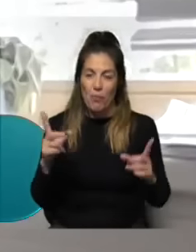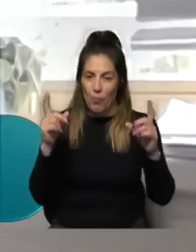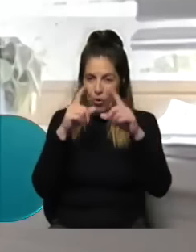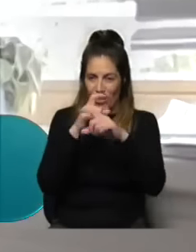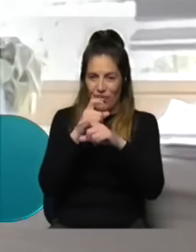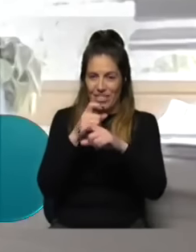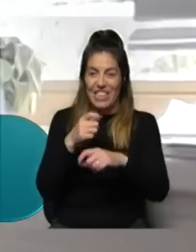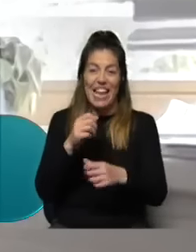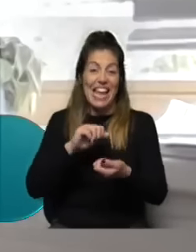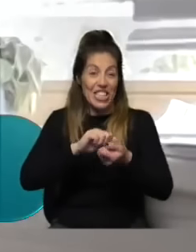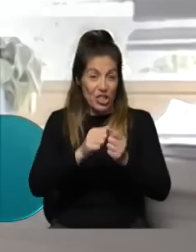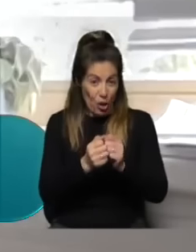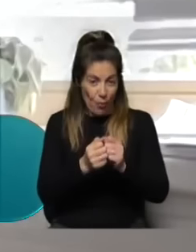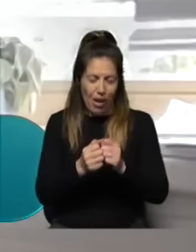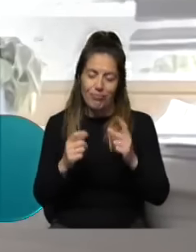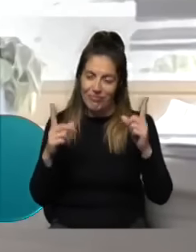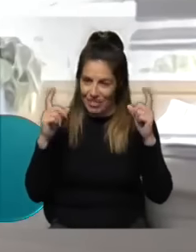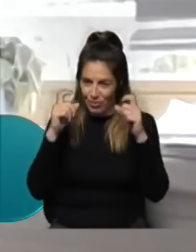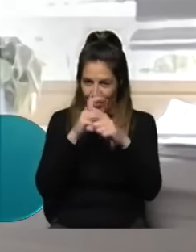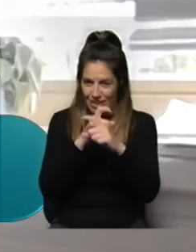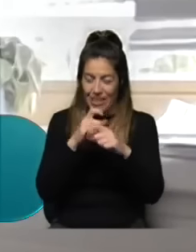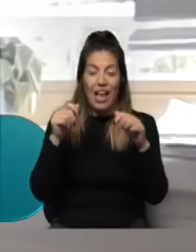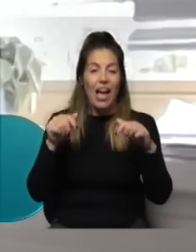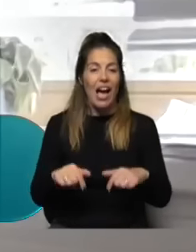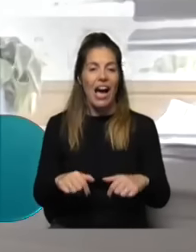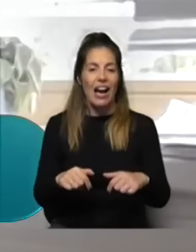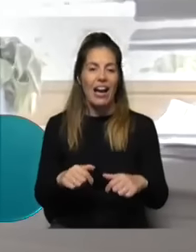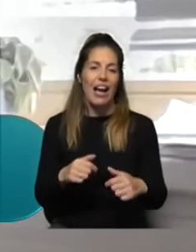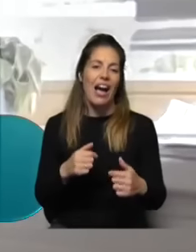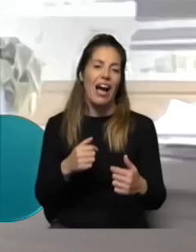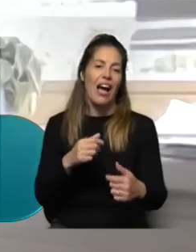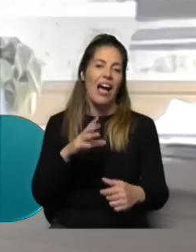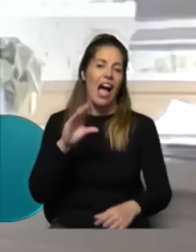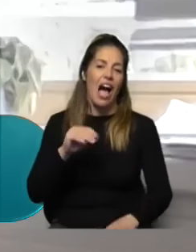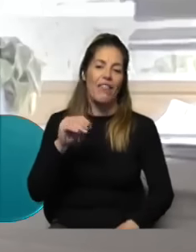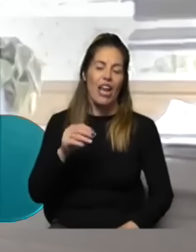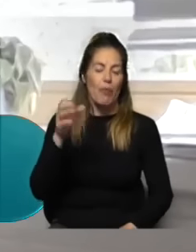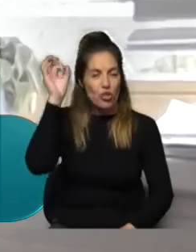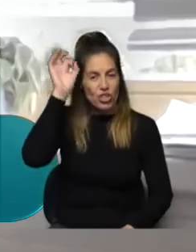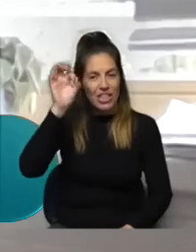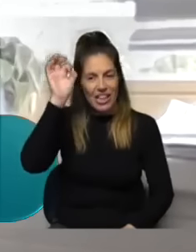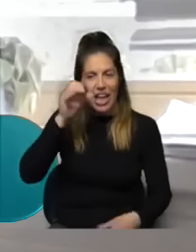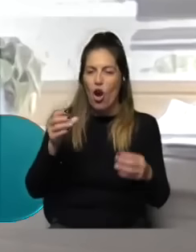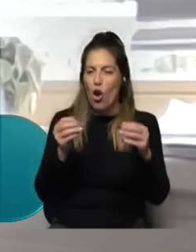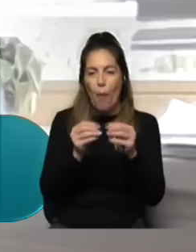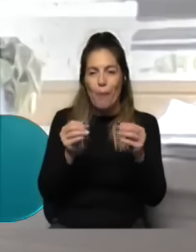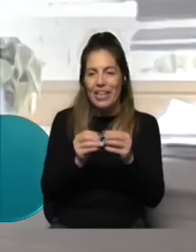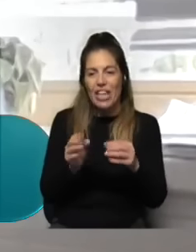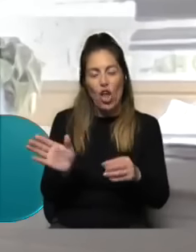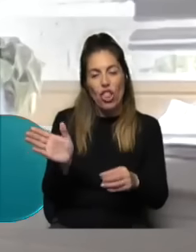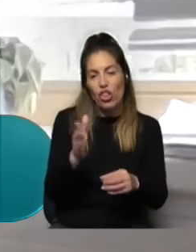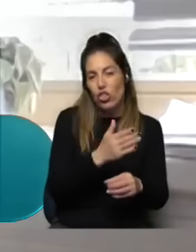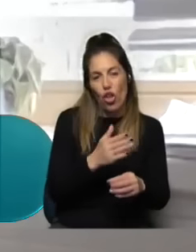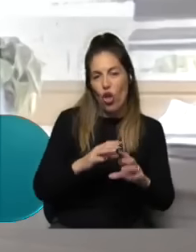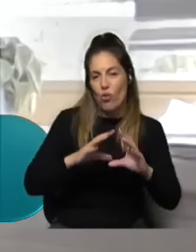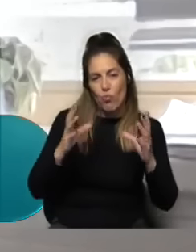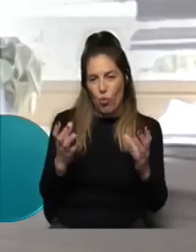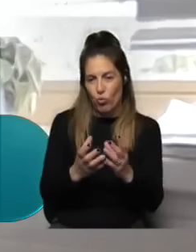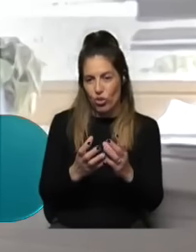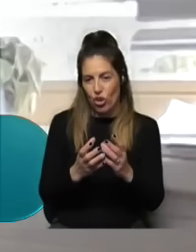checo. Y bueno, acá no hablamos en inglés porque tengo compañeros como de todas partes, no solo checos,